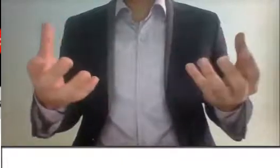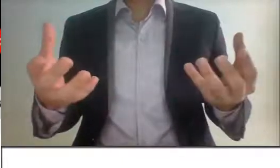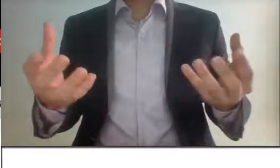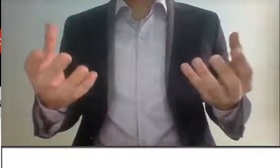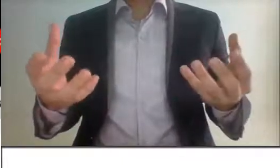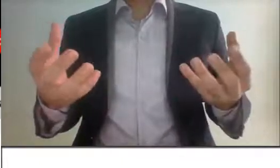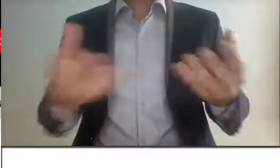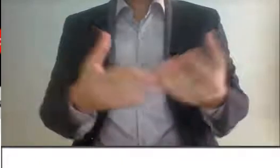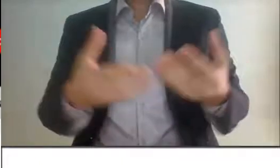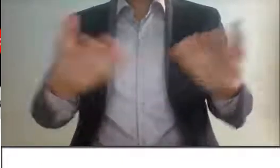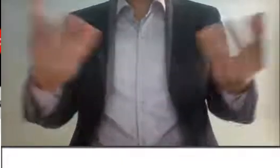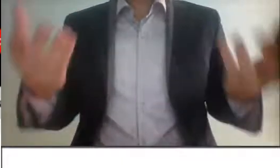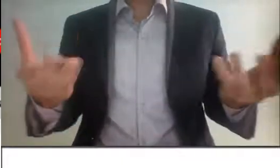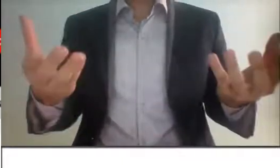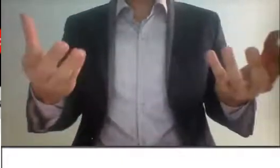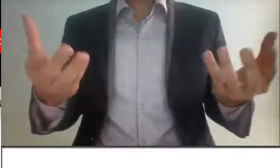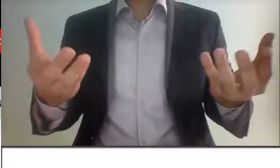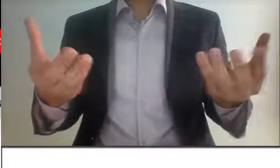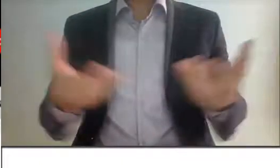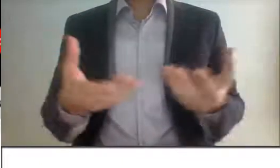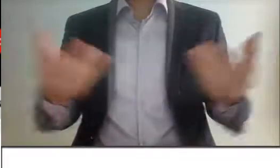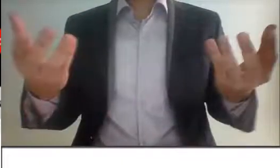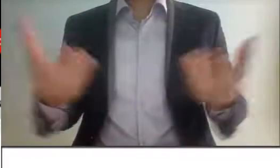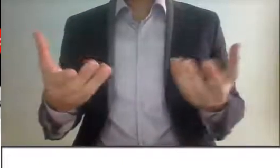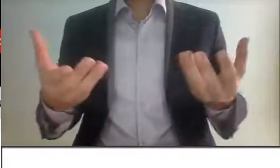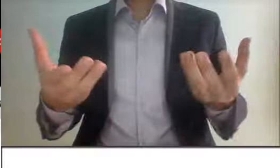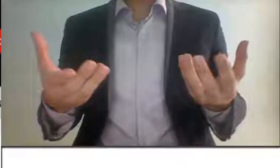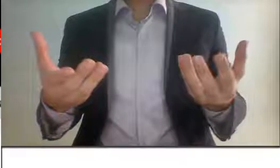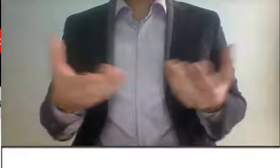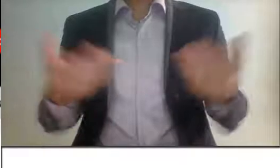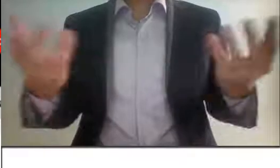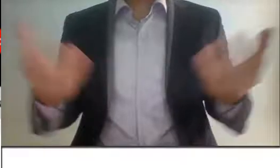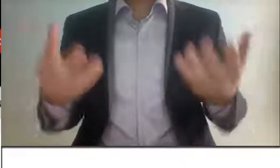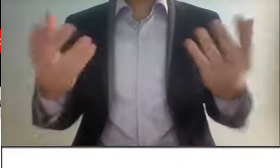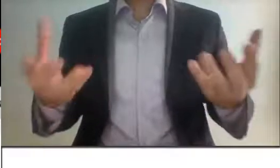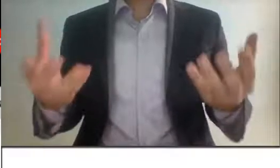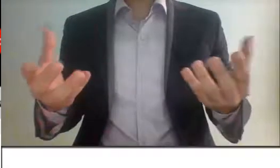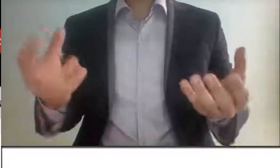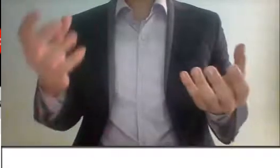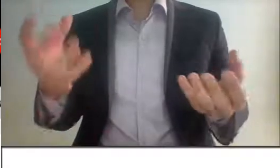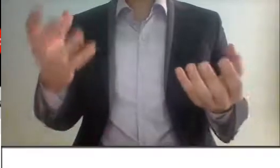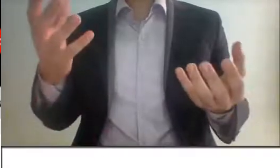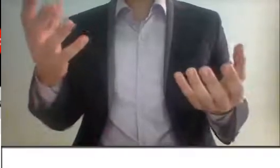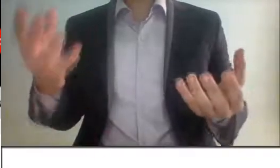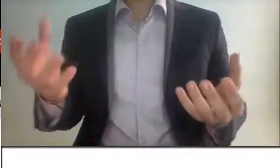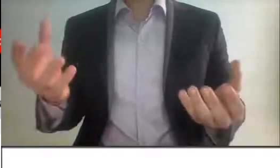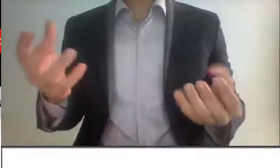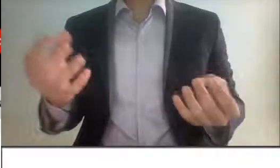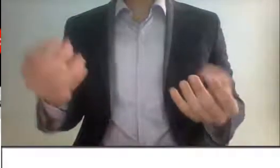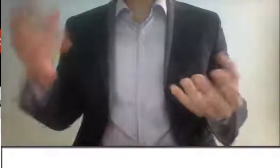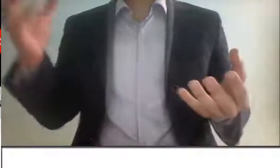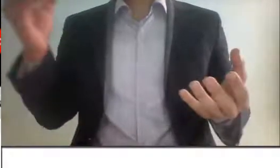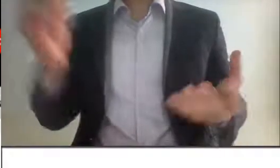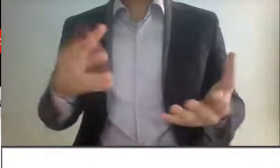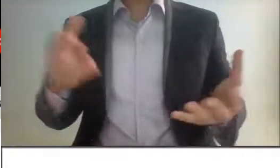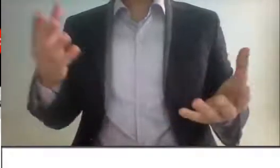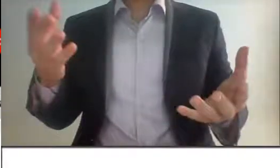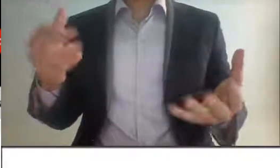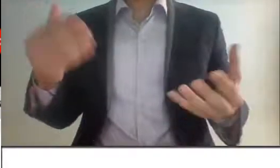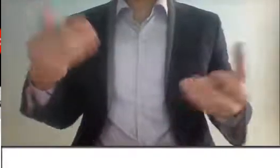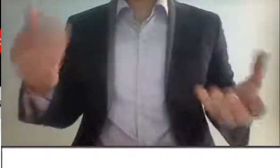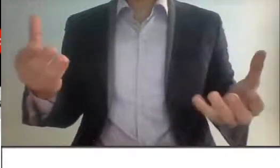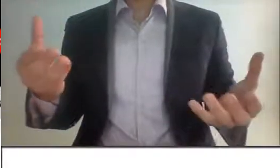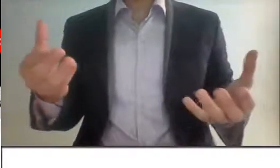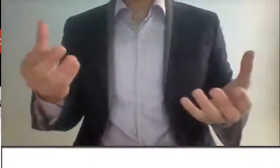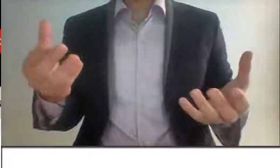bueno, lo es, o sea, prácticamente para mí es un ladrón, porque permitió este tipo de contratos que les ha hecho perder millones de